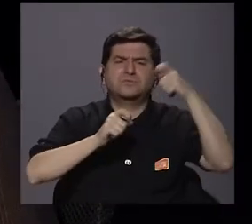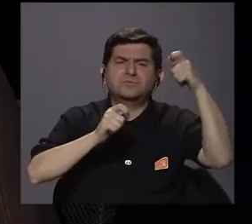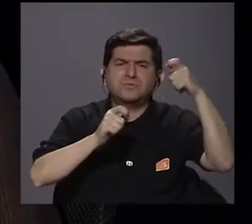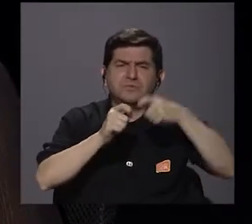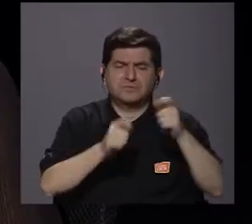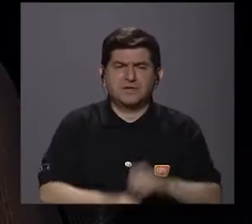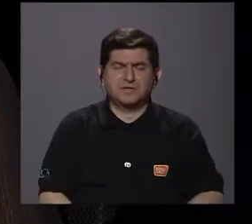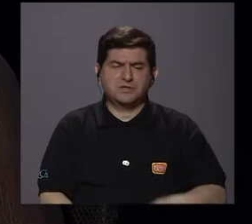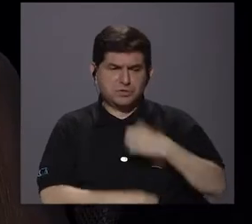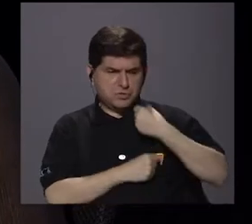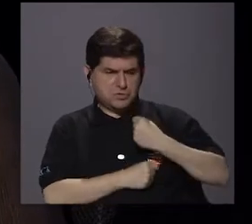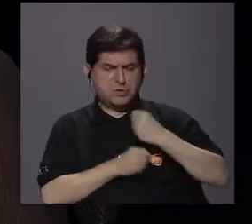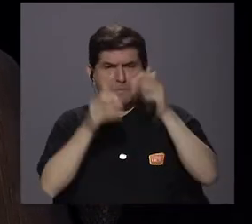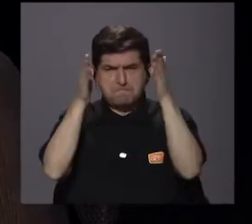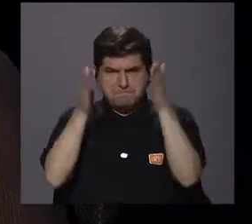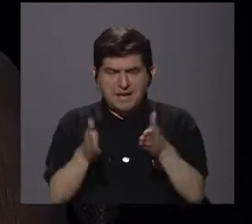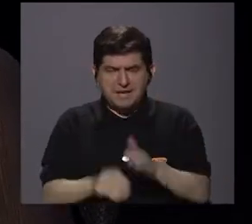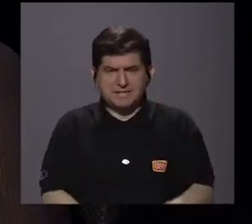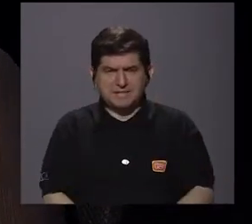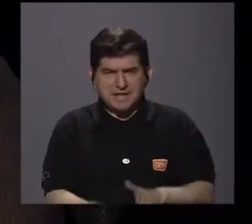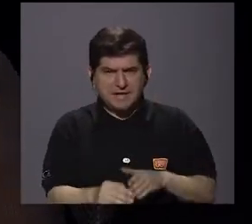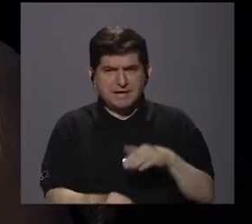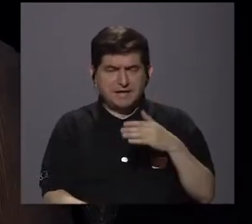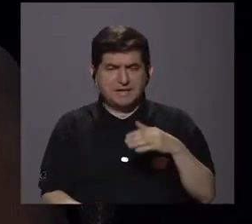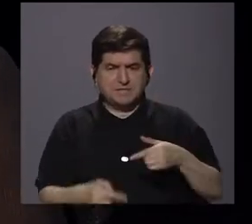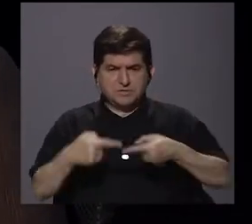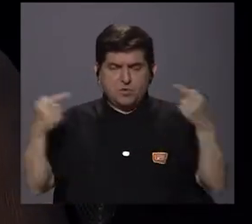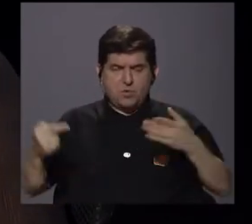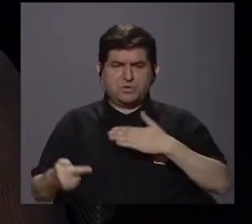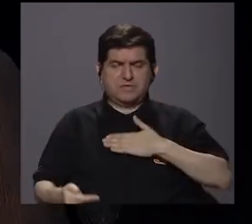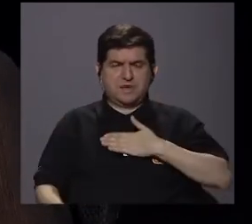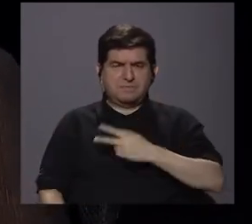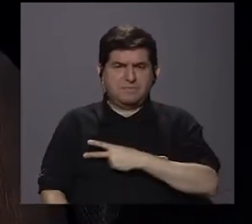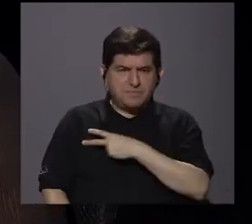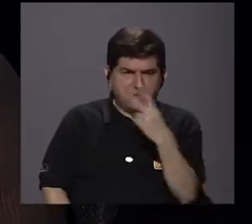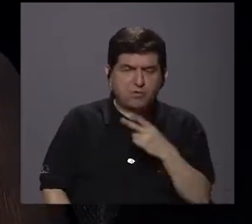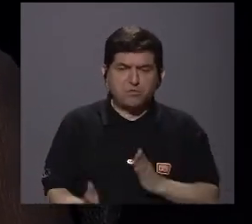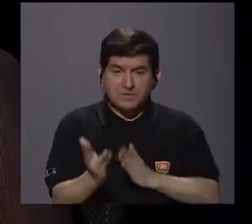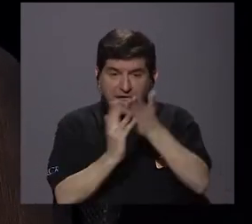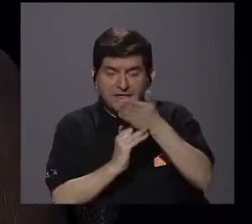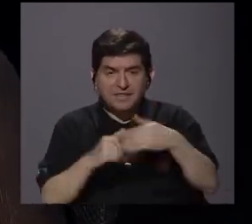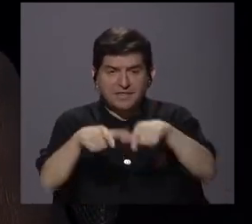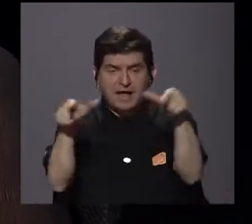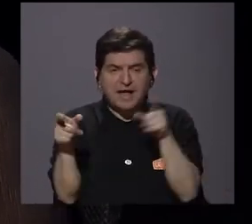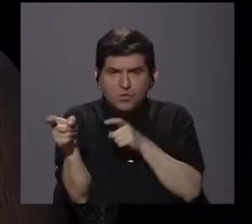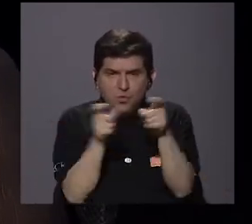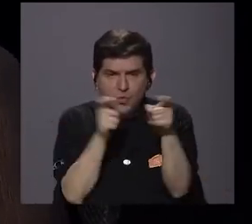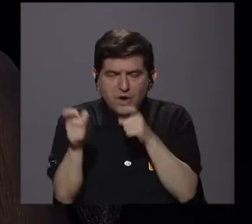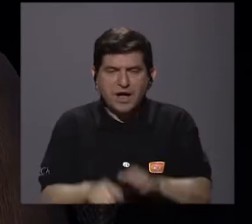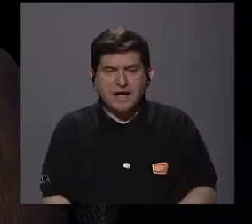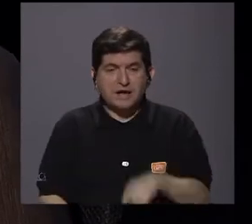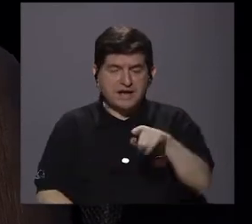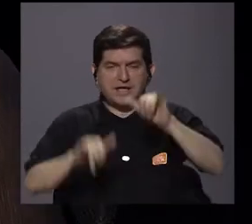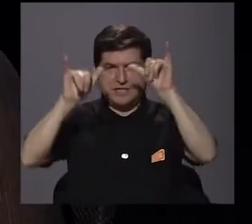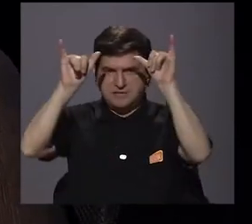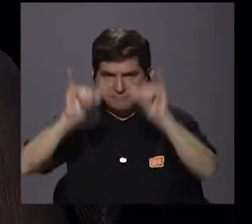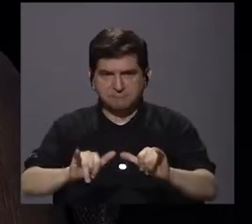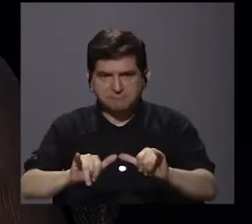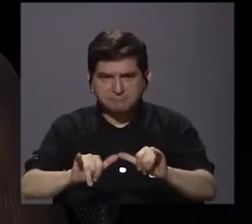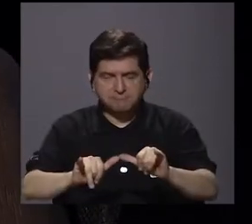dado, los militares, cuando me ingresan en contra de mi voluntad al checkpoint y me tienen ahí un